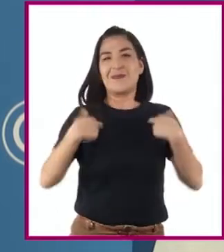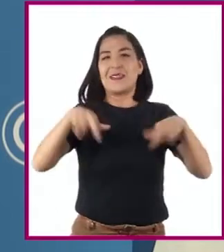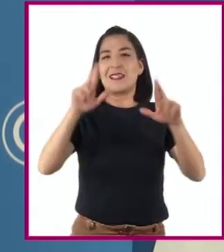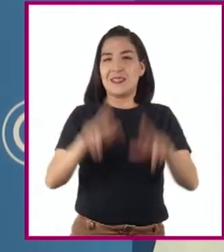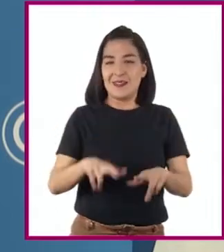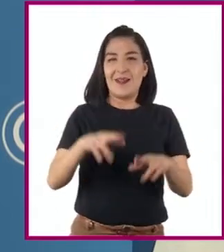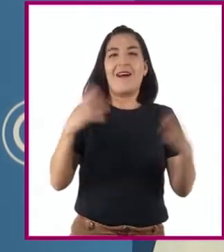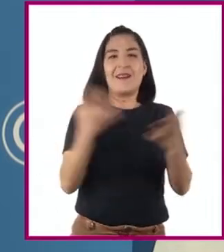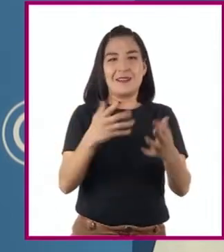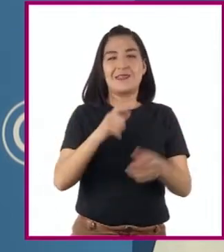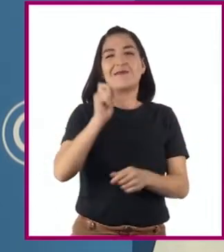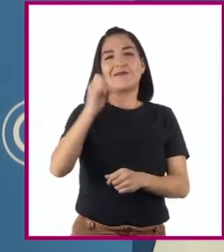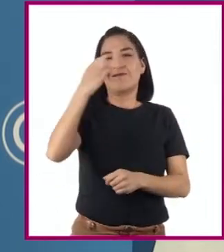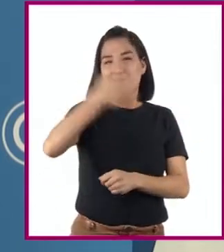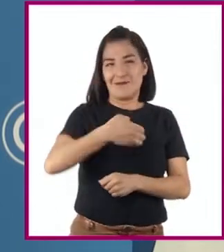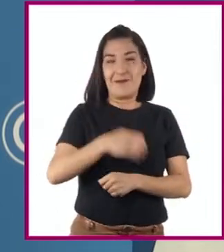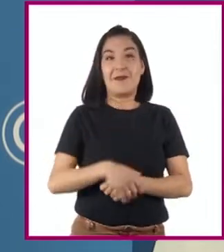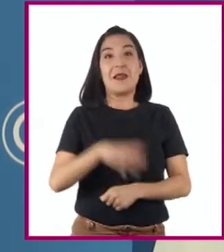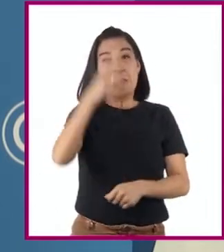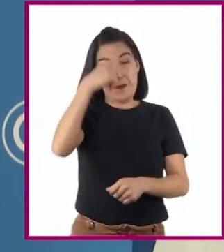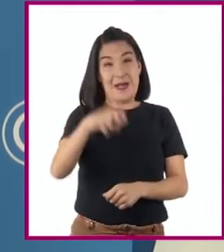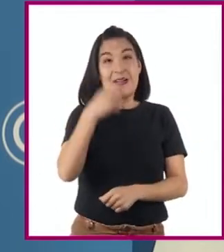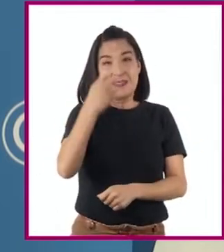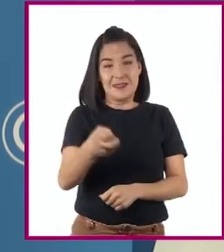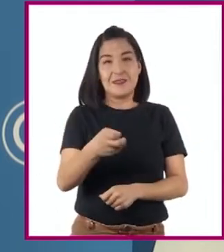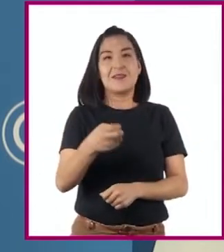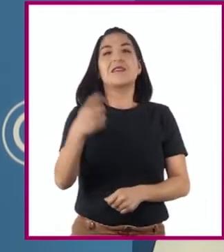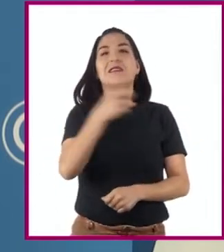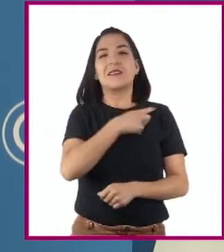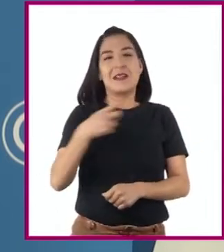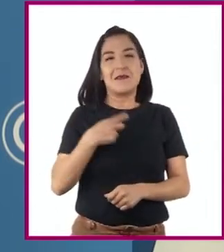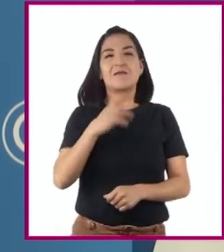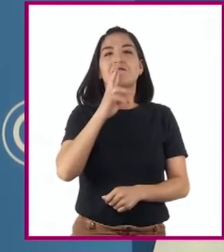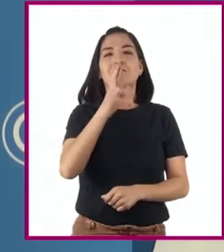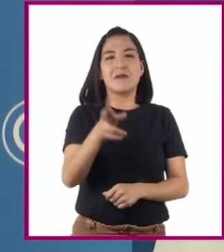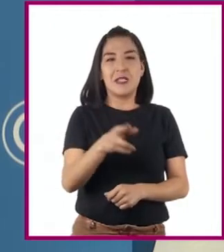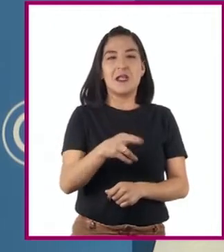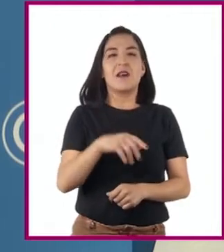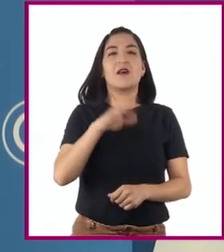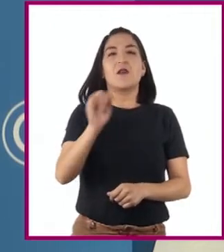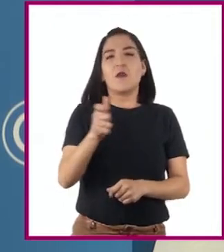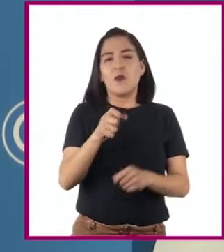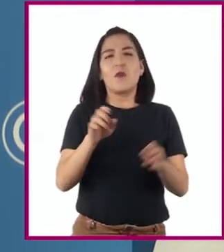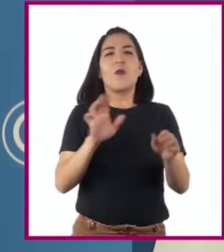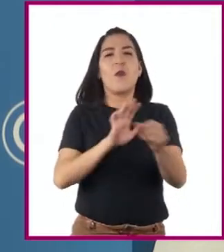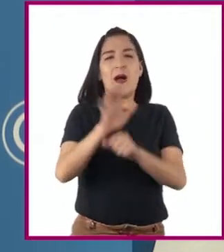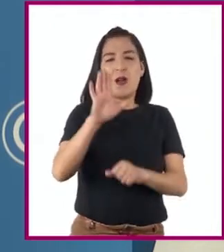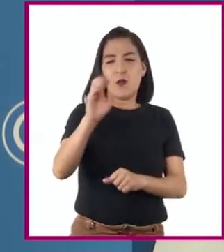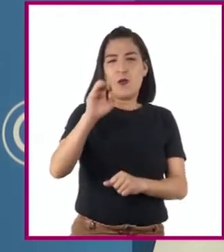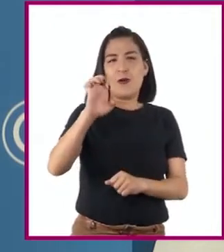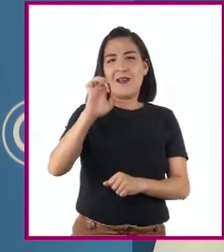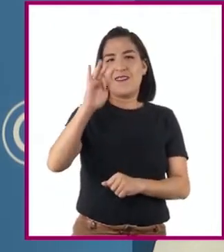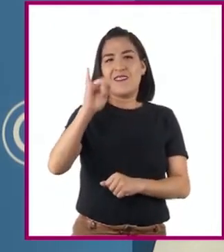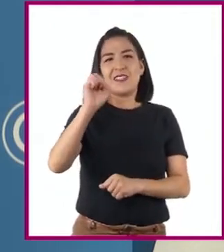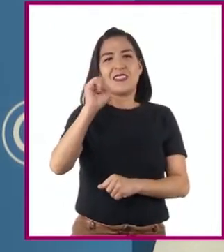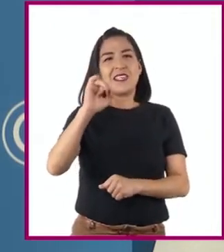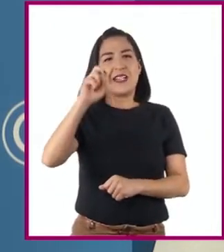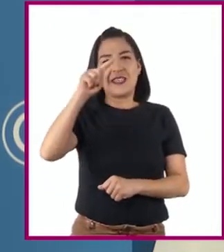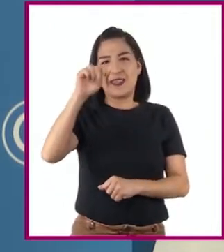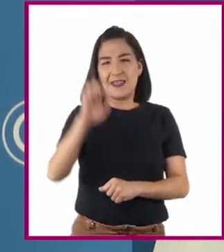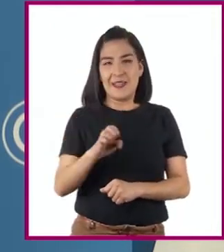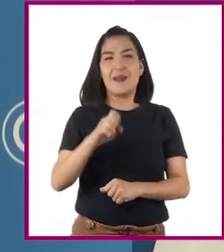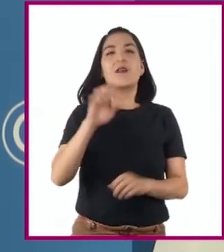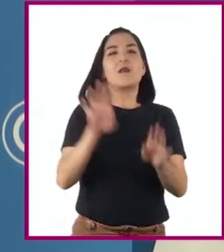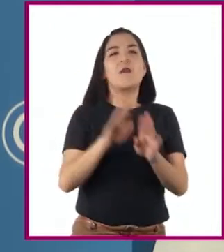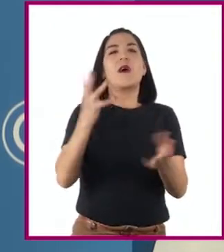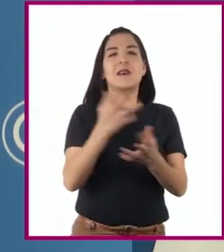resolver ecuaciones. Para eso, vamos a responder qué es un coeficiente, Después, recordaremos los elementos de una ecuación